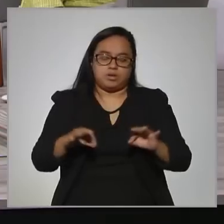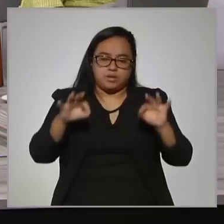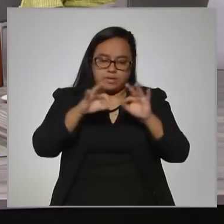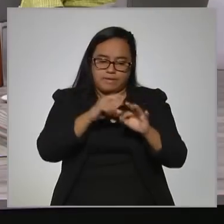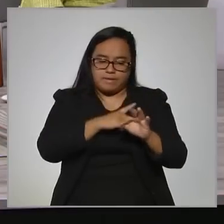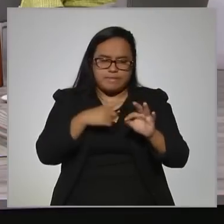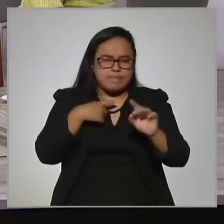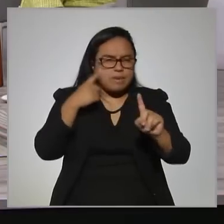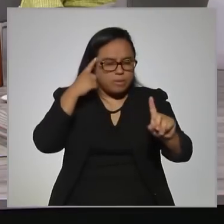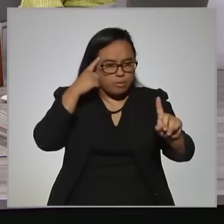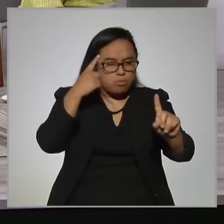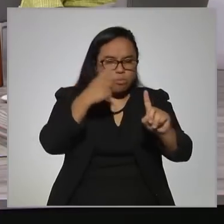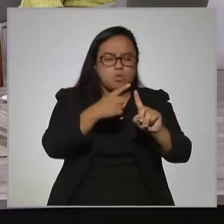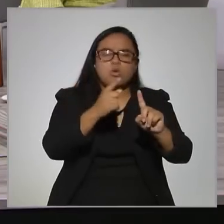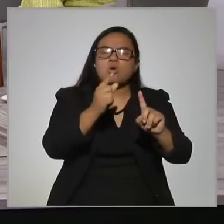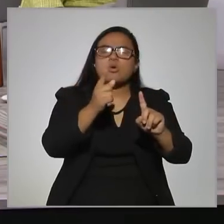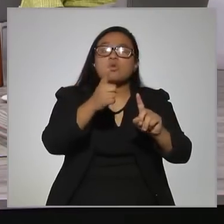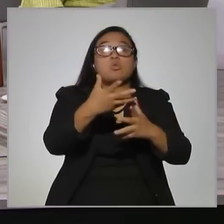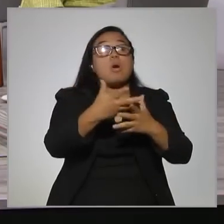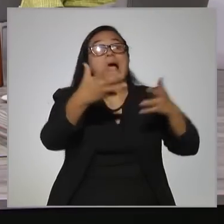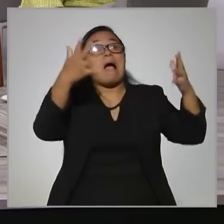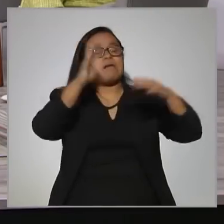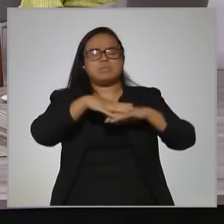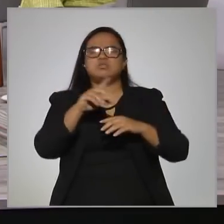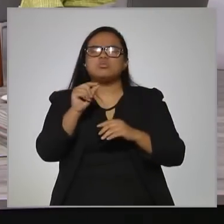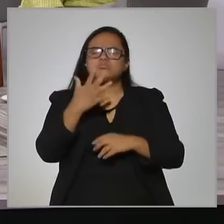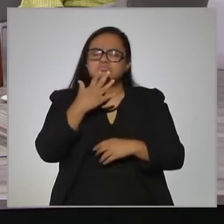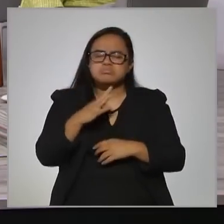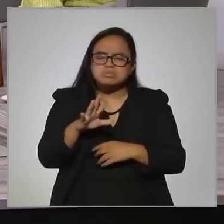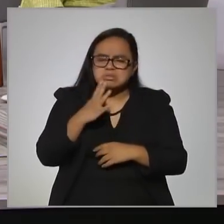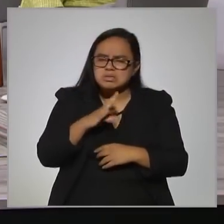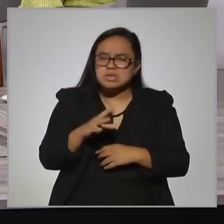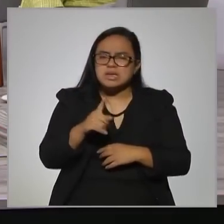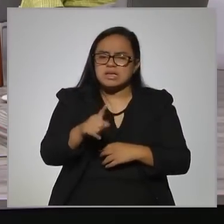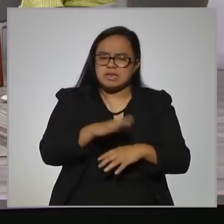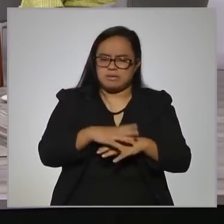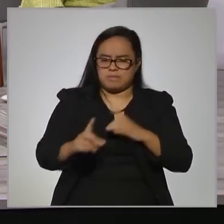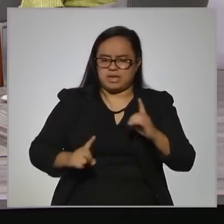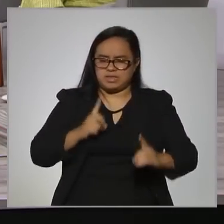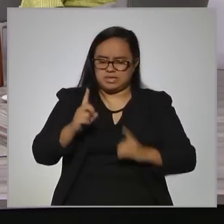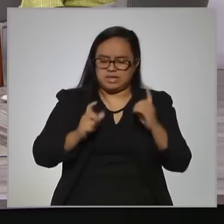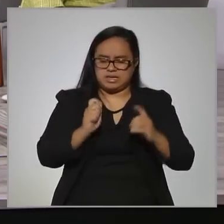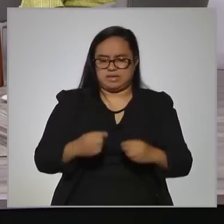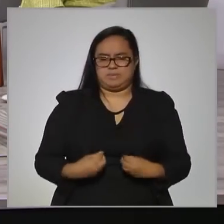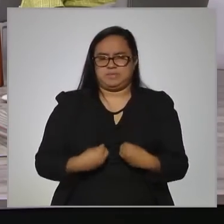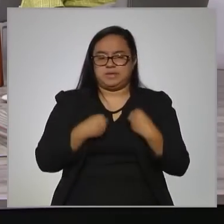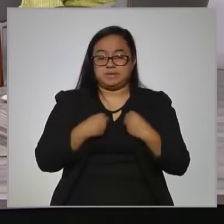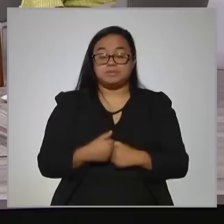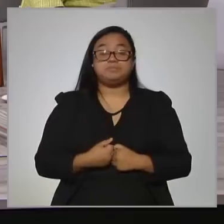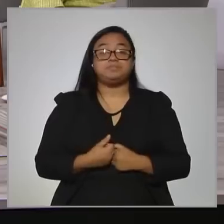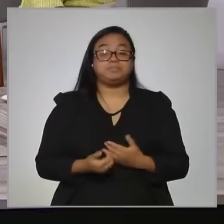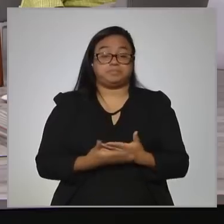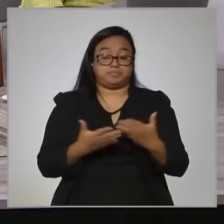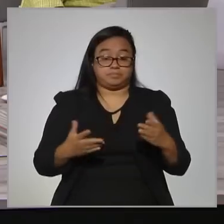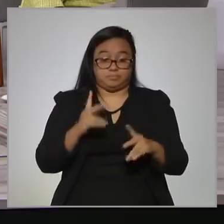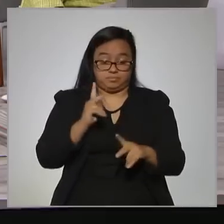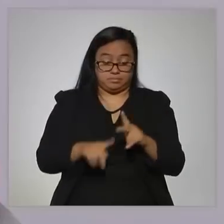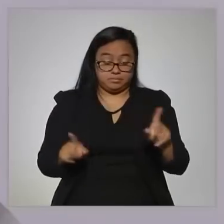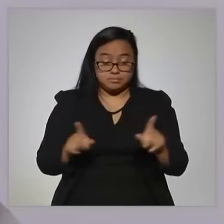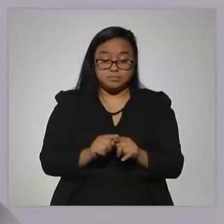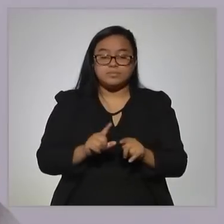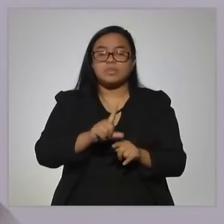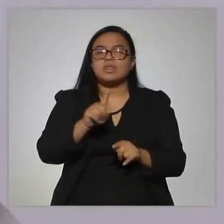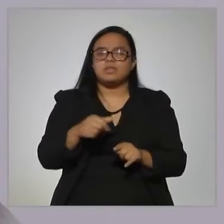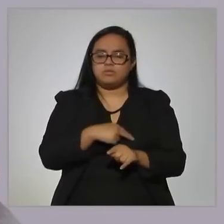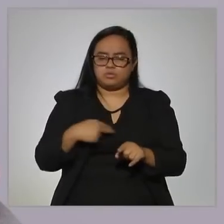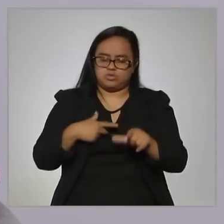tener propósitos pequeñitos y disfrutar sobre todo de la vida. Bueno, vamos a otra pausa, vamos a